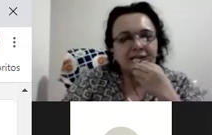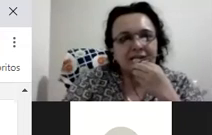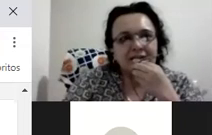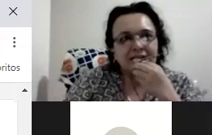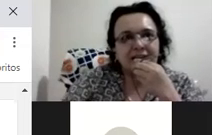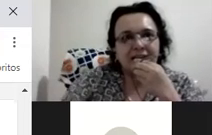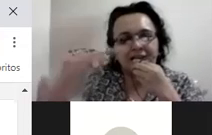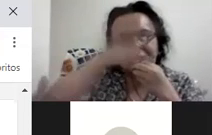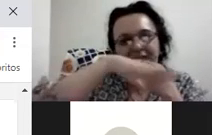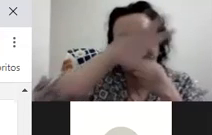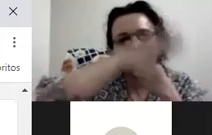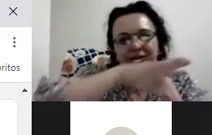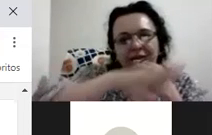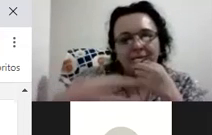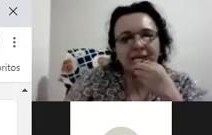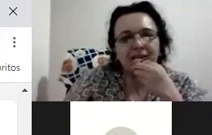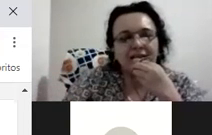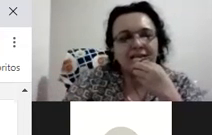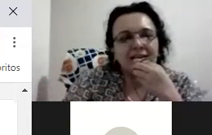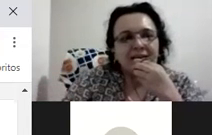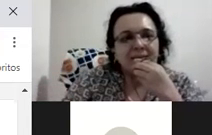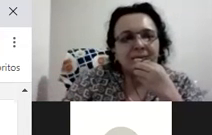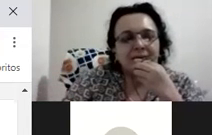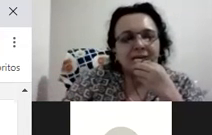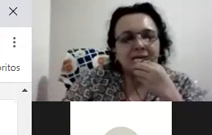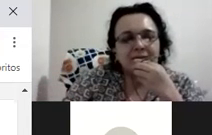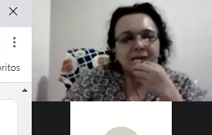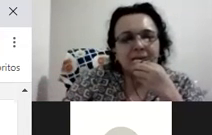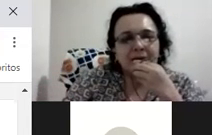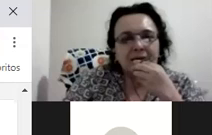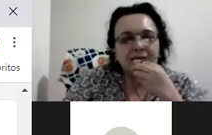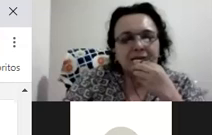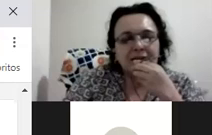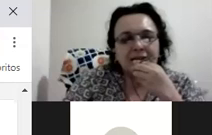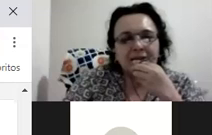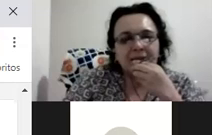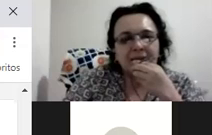¿verdad? De la zona de por allá. Porque cómo se llama